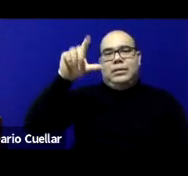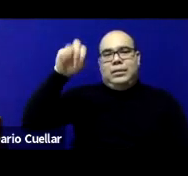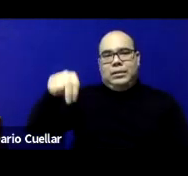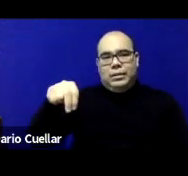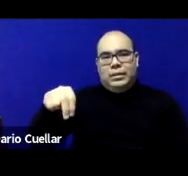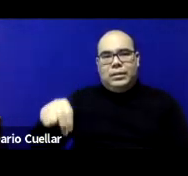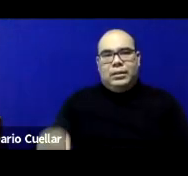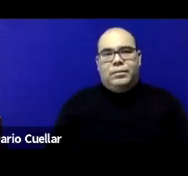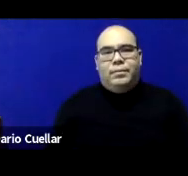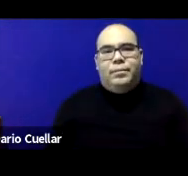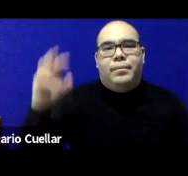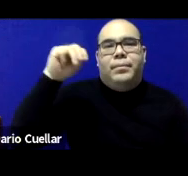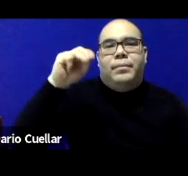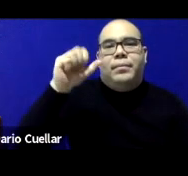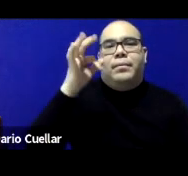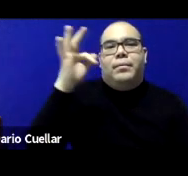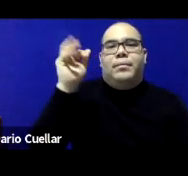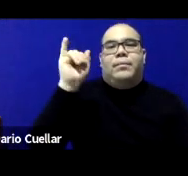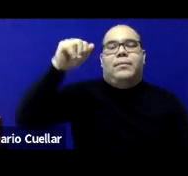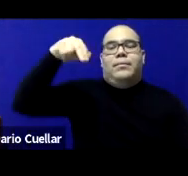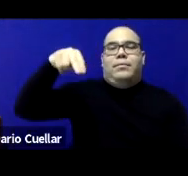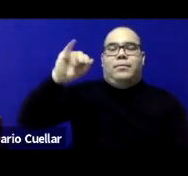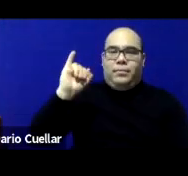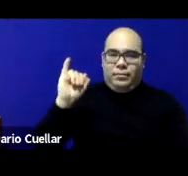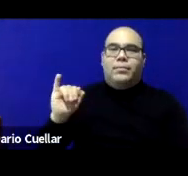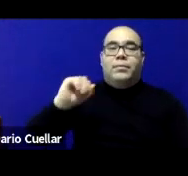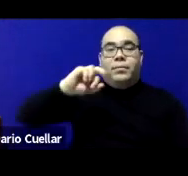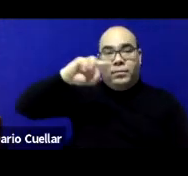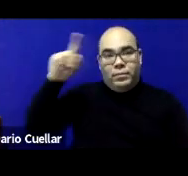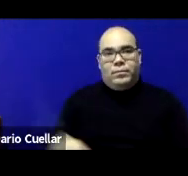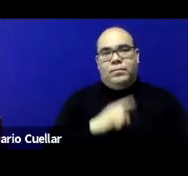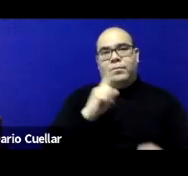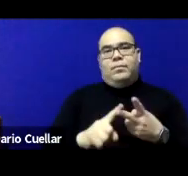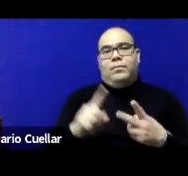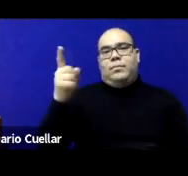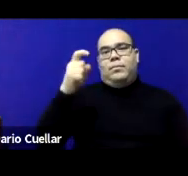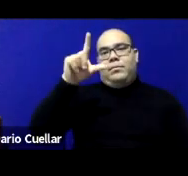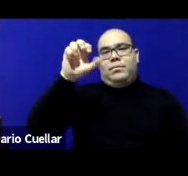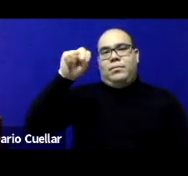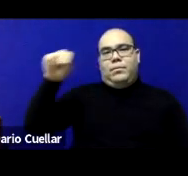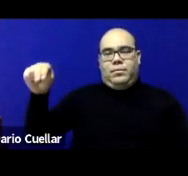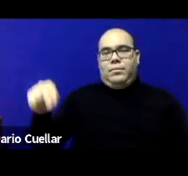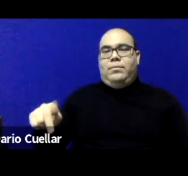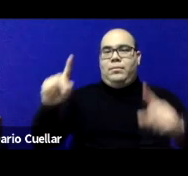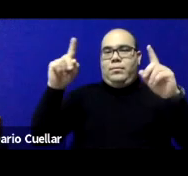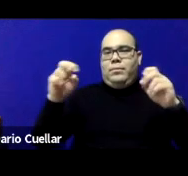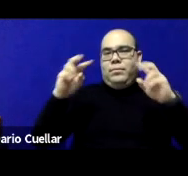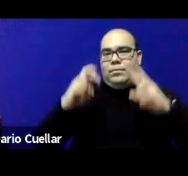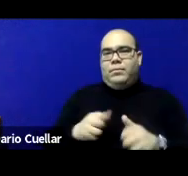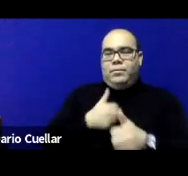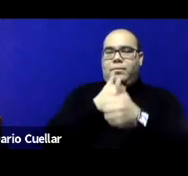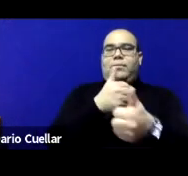social, que también es importantísimo que podamos entrar a otro nivel de intervenciones a nivel social, también es